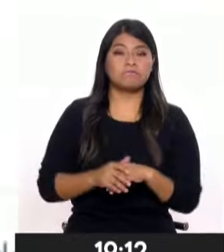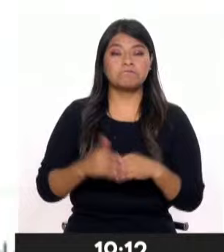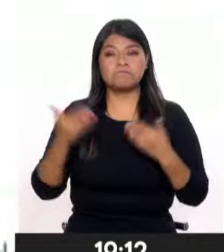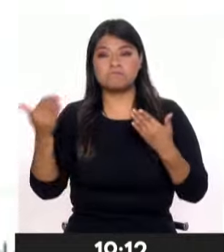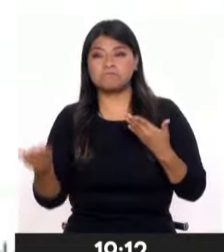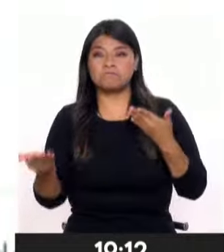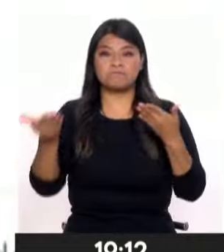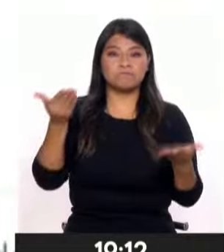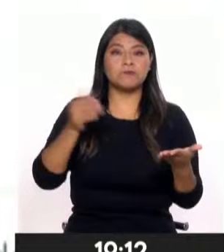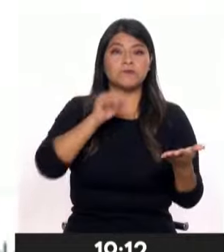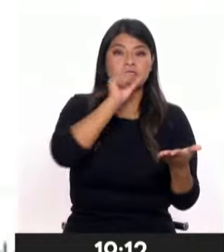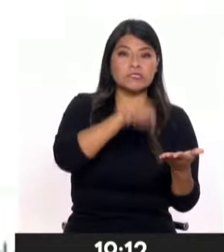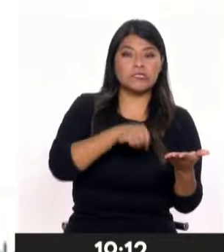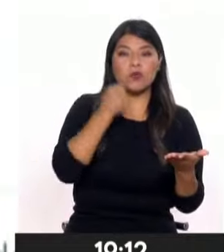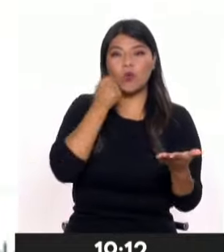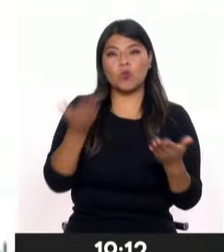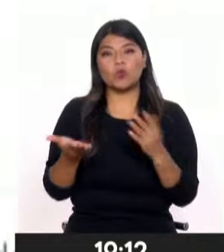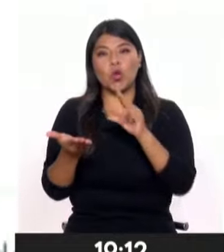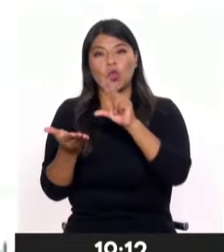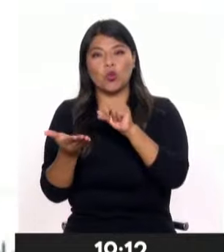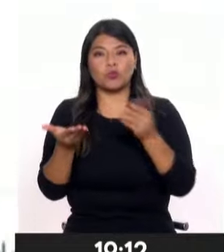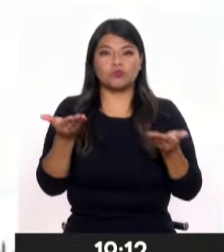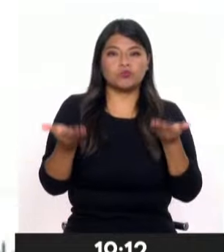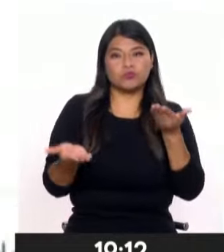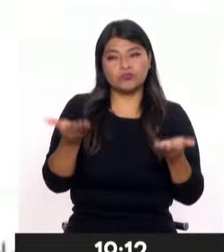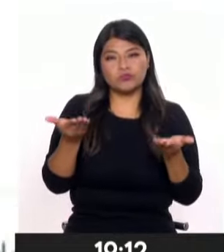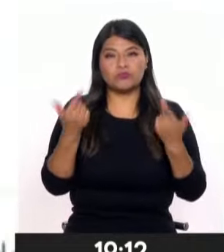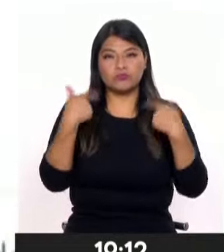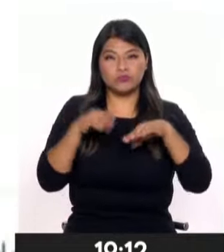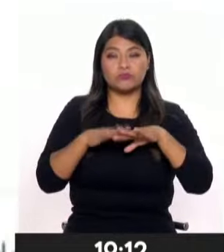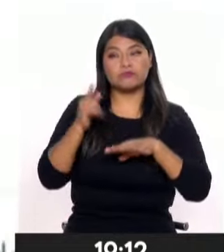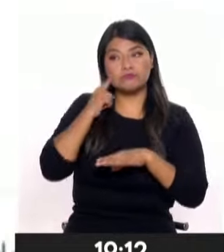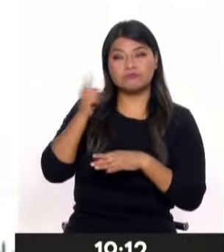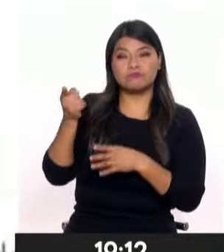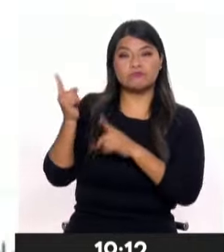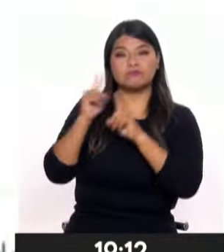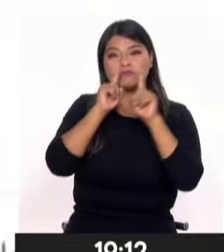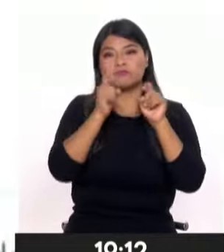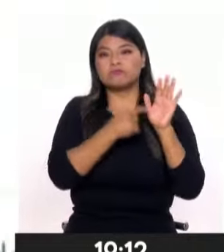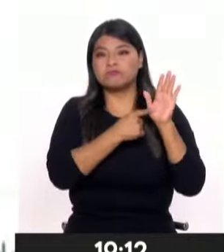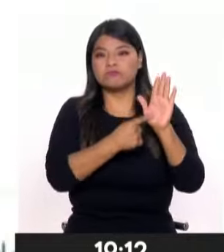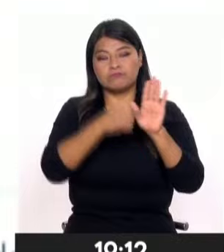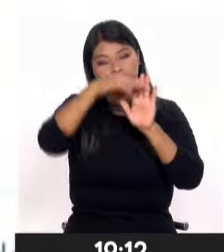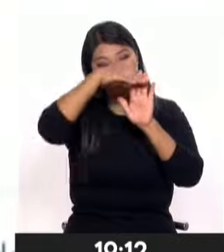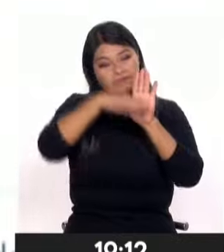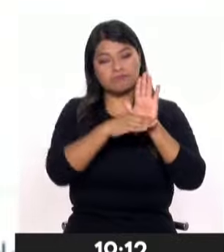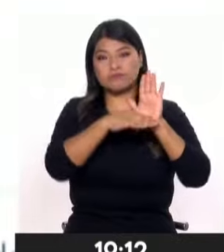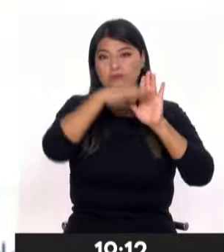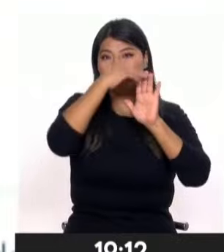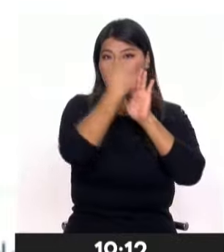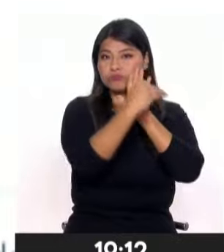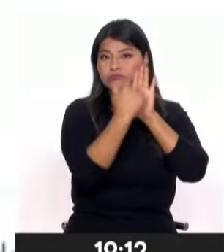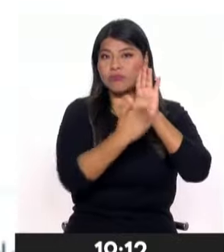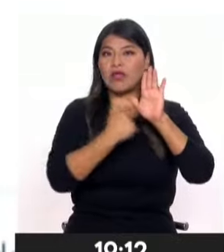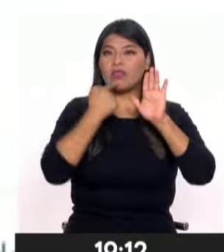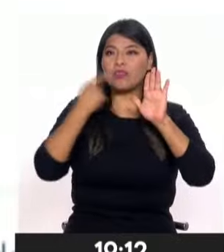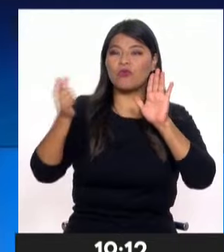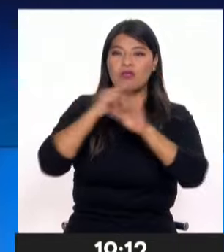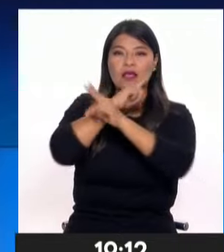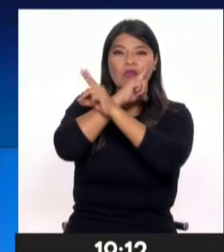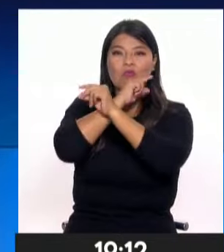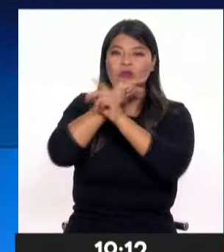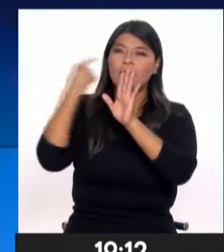pregunta pues el presidente El Salvador, y parece arrollador pues no la respuesta que se tiene, al menos en, ¿no?, en las redes sociales,